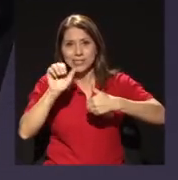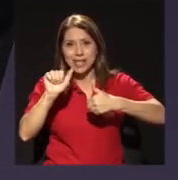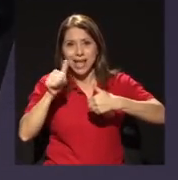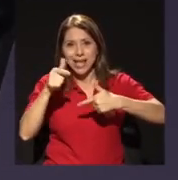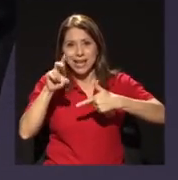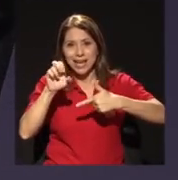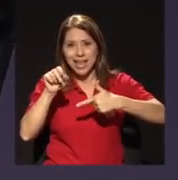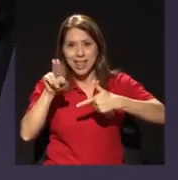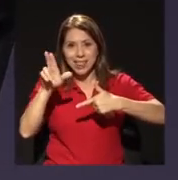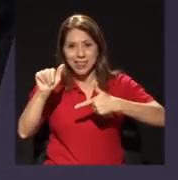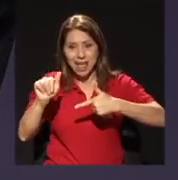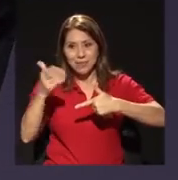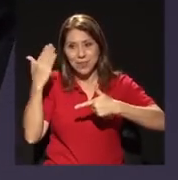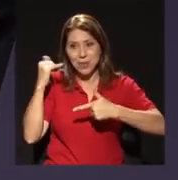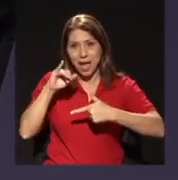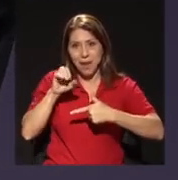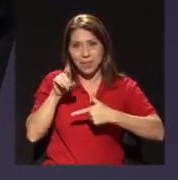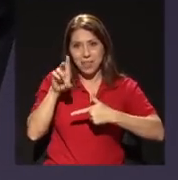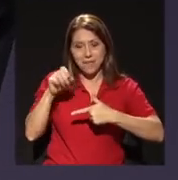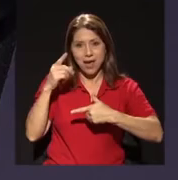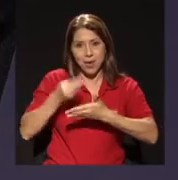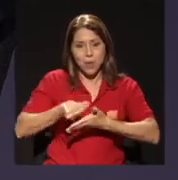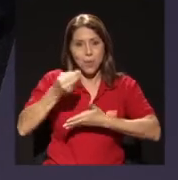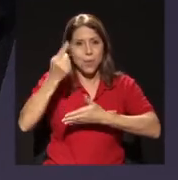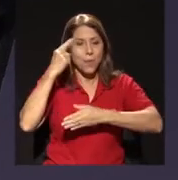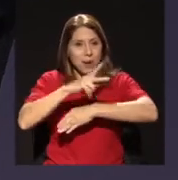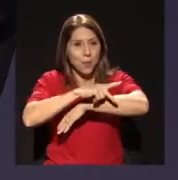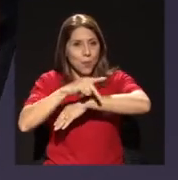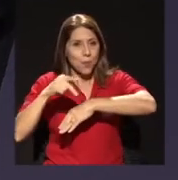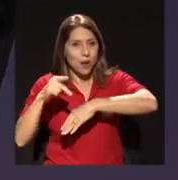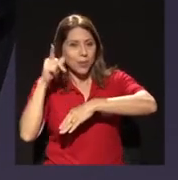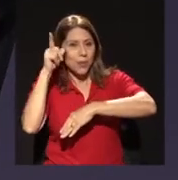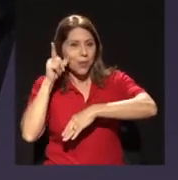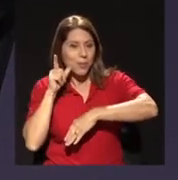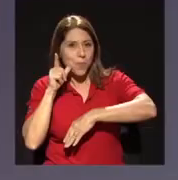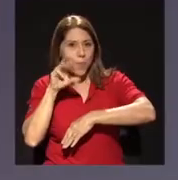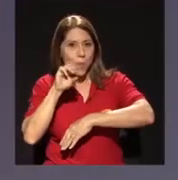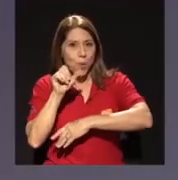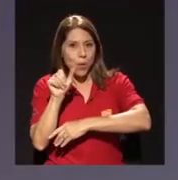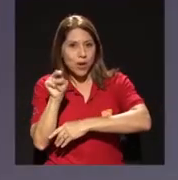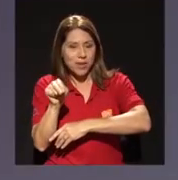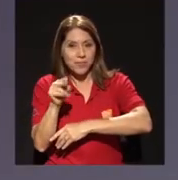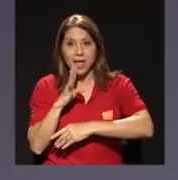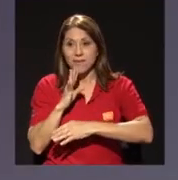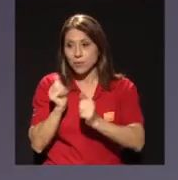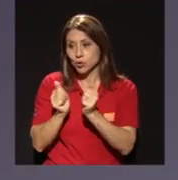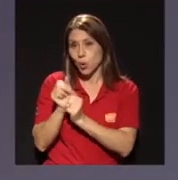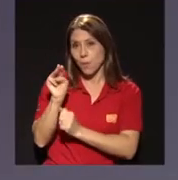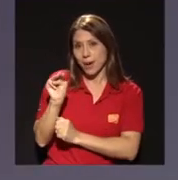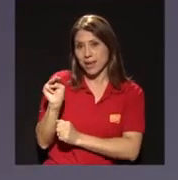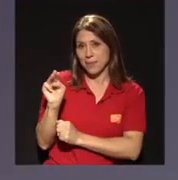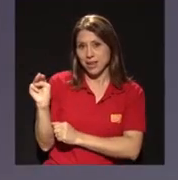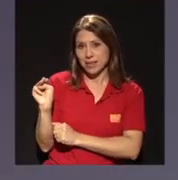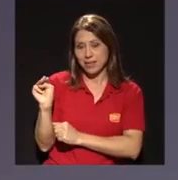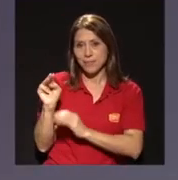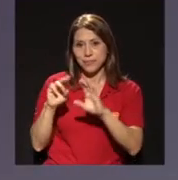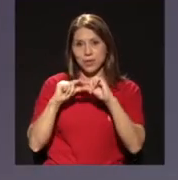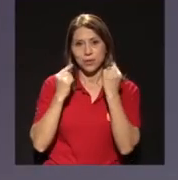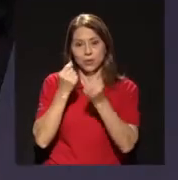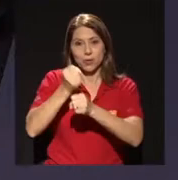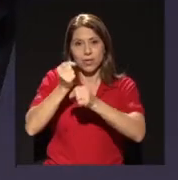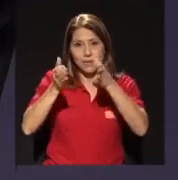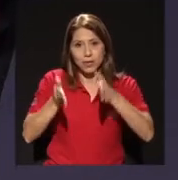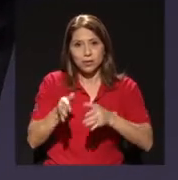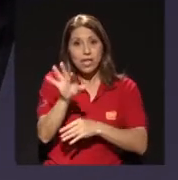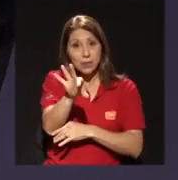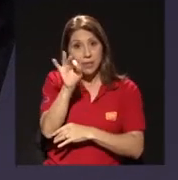de Moín en Limón. Conversamos con María Miranda del sindicato de Habdeba y le invitamos a usted a que haga